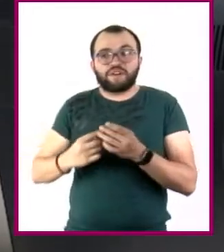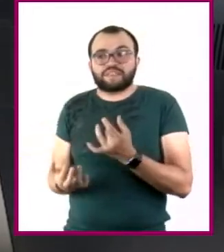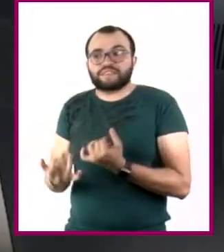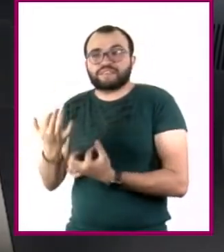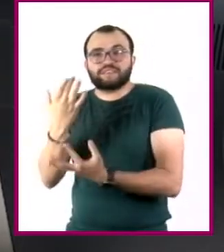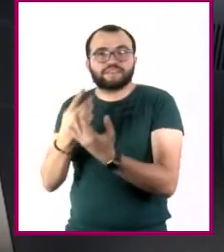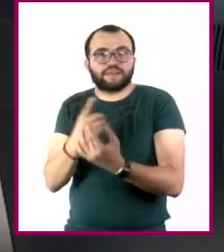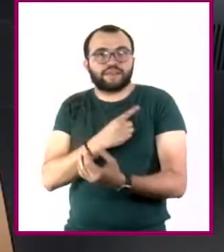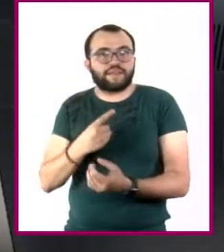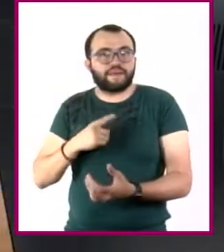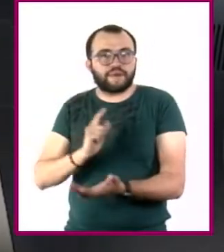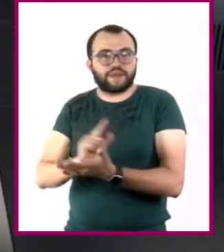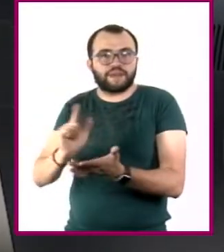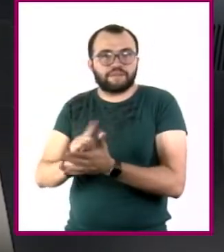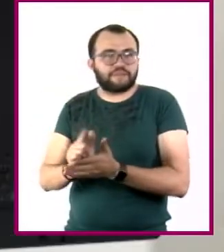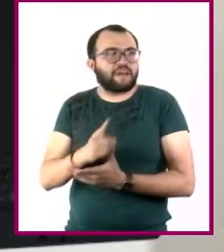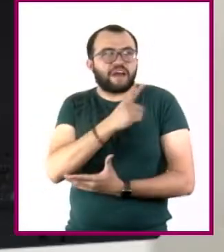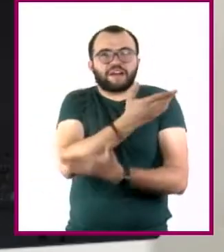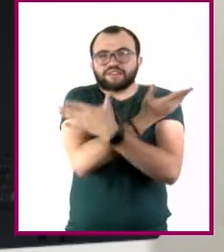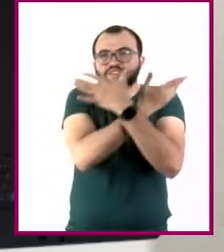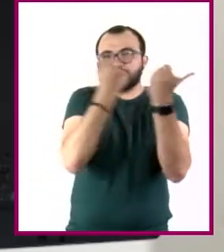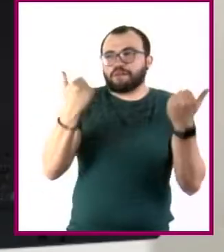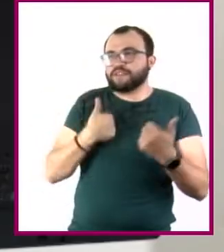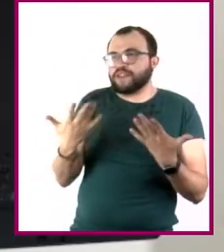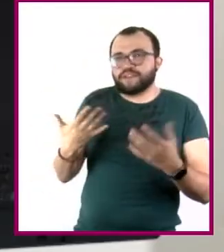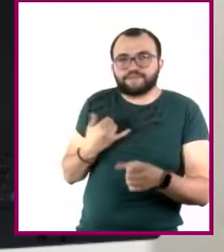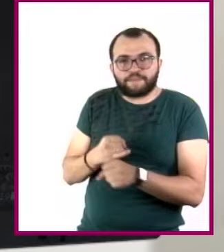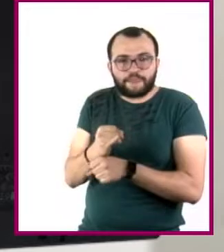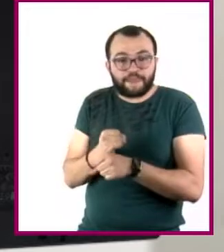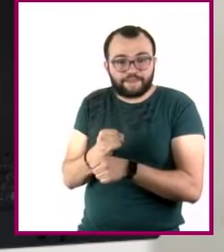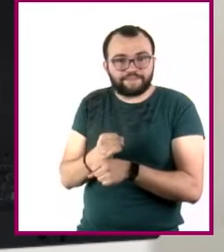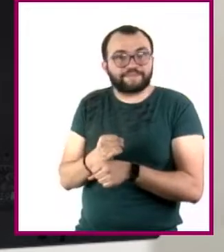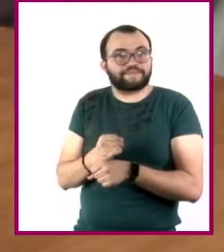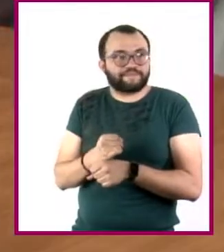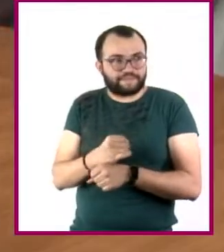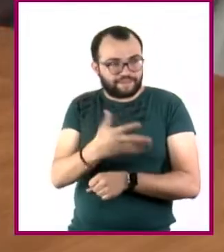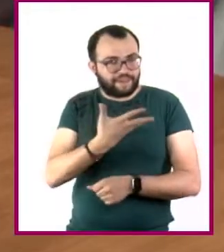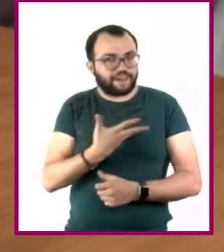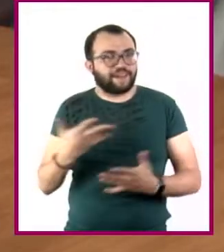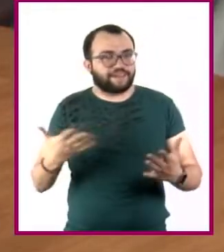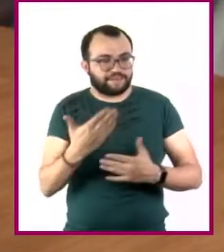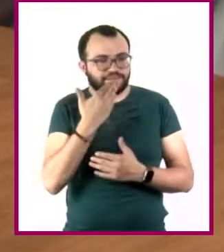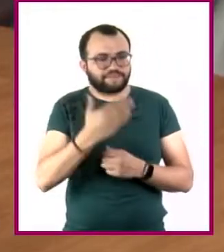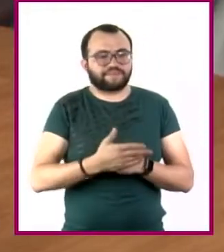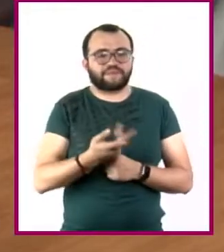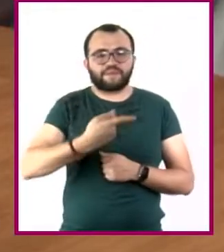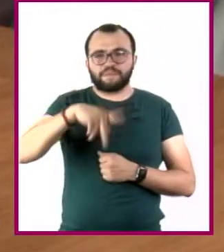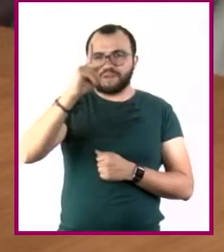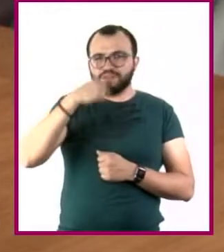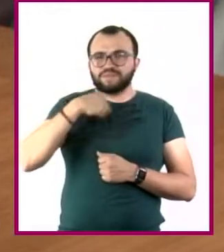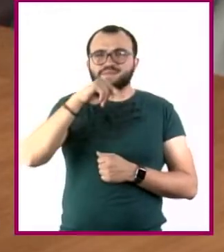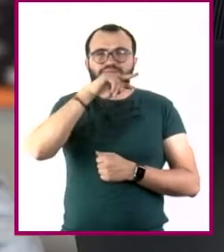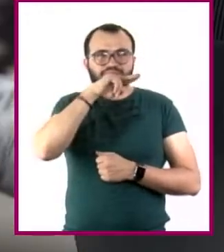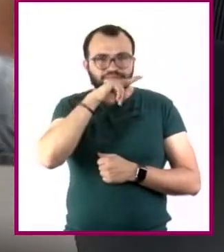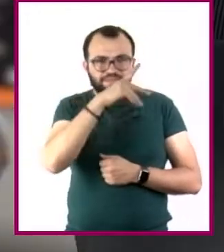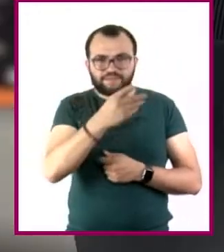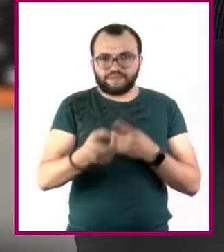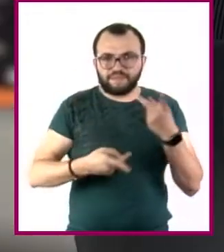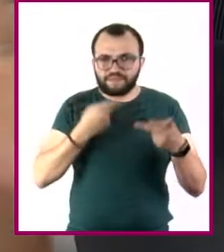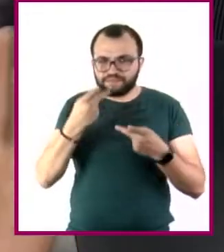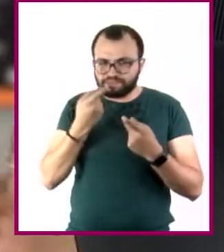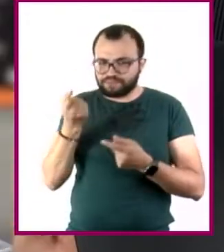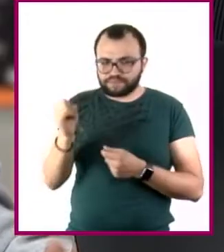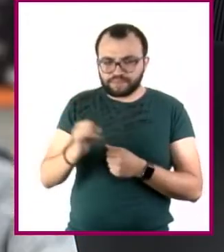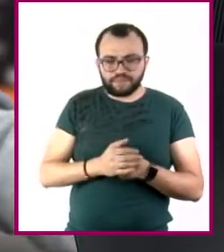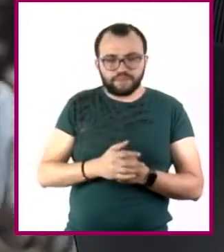estábamos organizando nuestras tropas. Debo reconocer que lo estás haciendo bien, Emi. Aunque me preocupa que hables así.